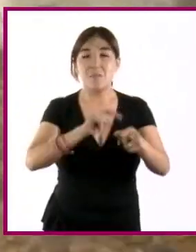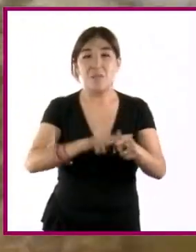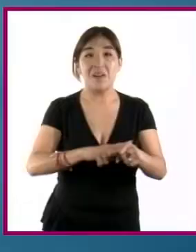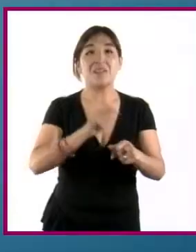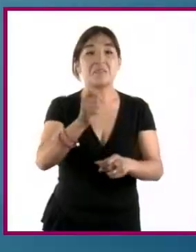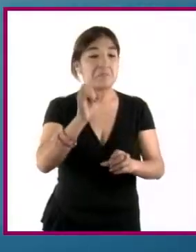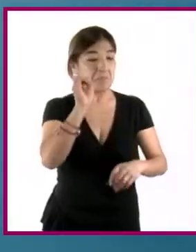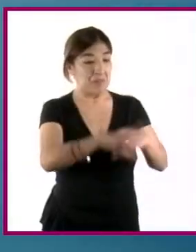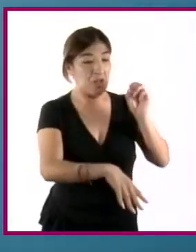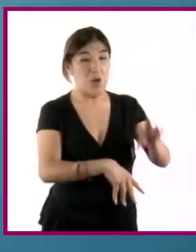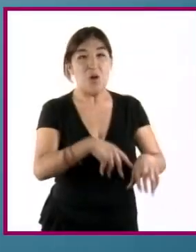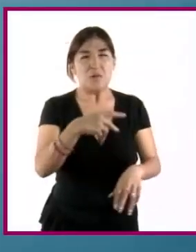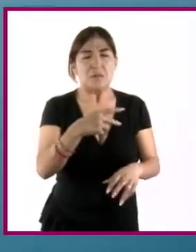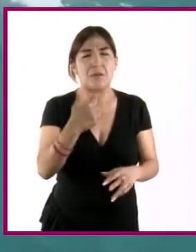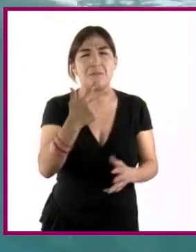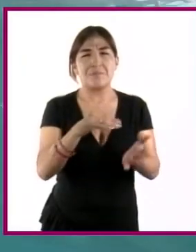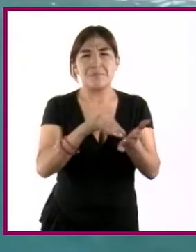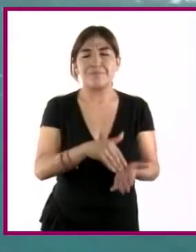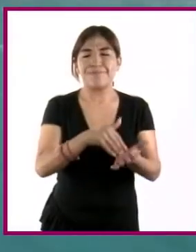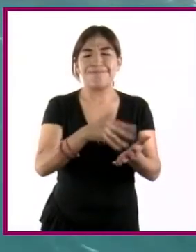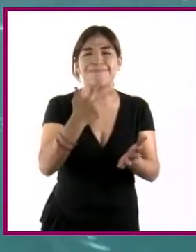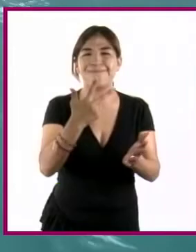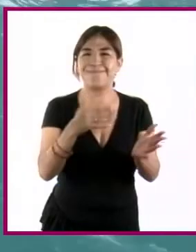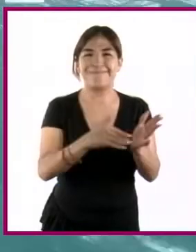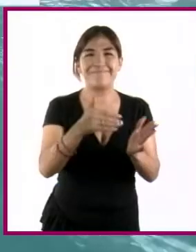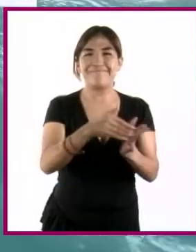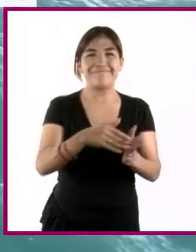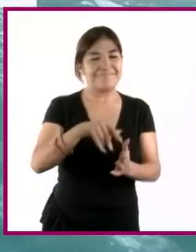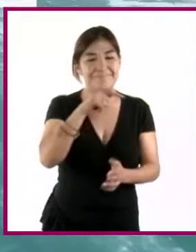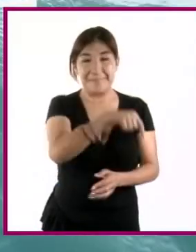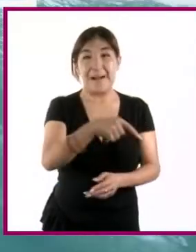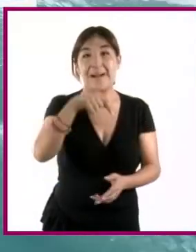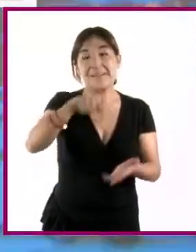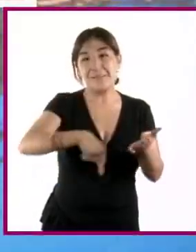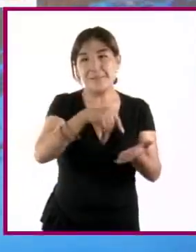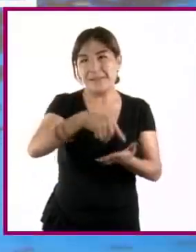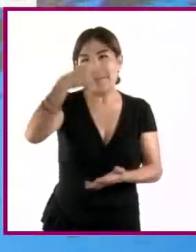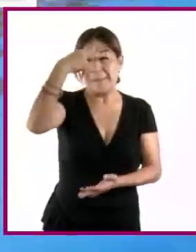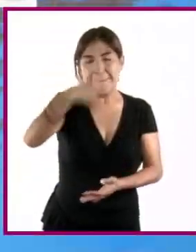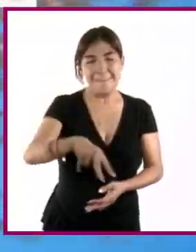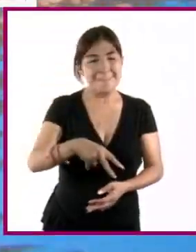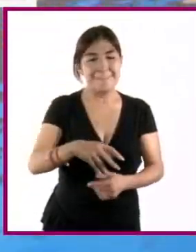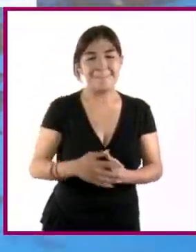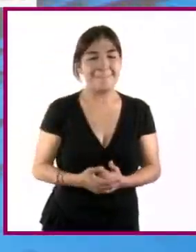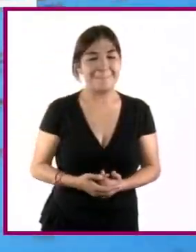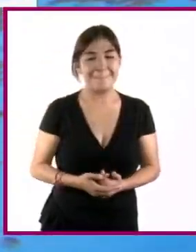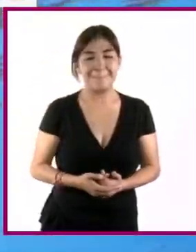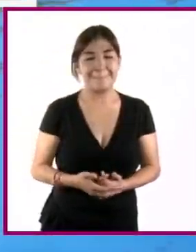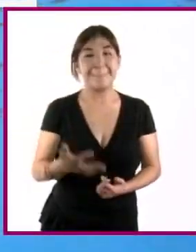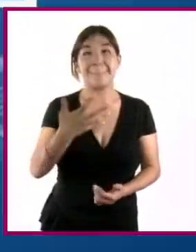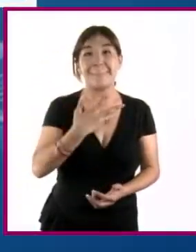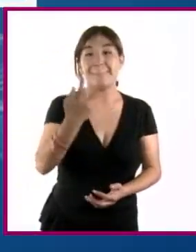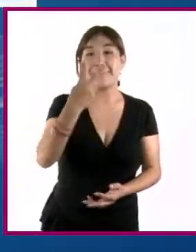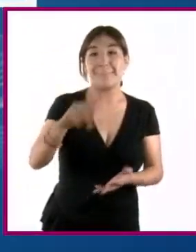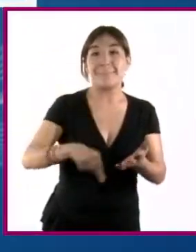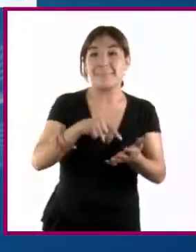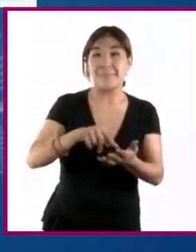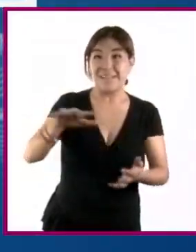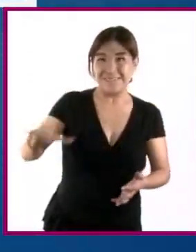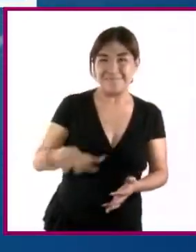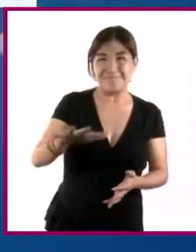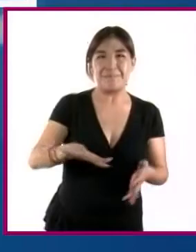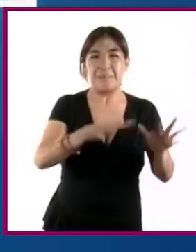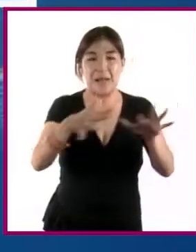de plástico en los océanos. Este problema se ha agravado tanto que al menos existen 2 zonas en el océano cubiertas